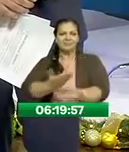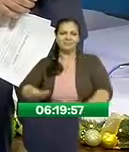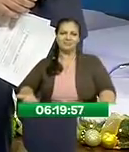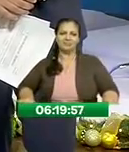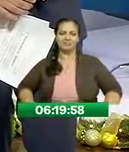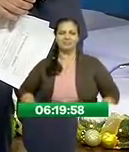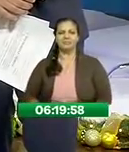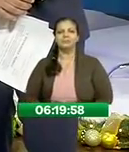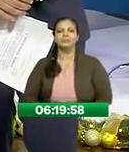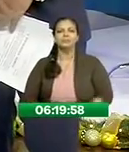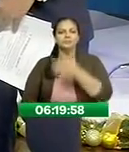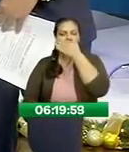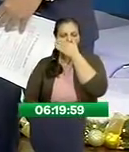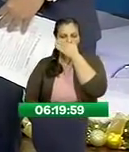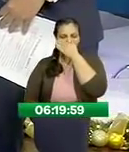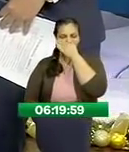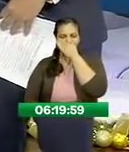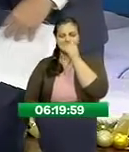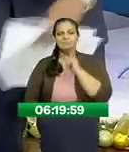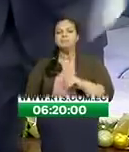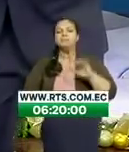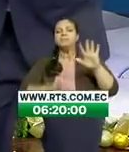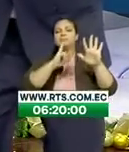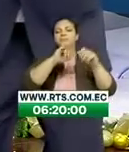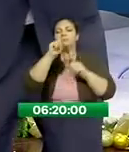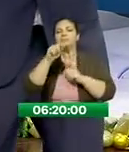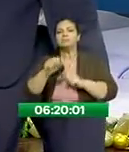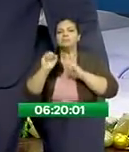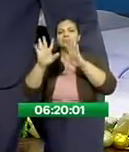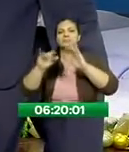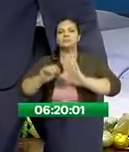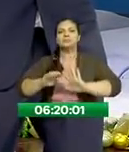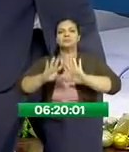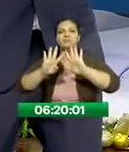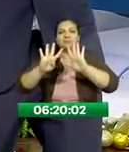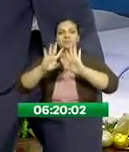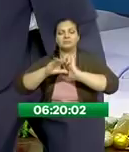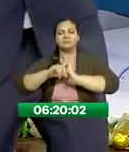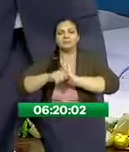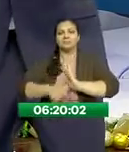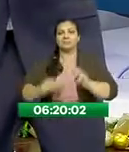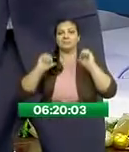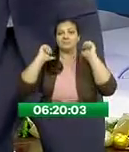Bueno, señoras y señores, 6 y 19. Mañana es la fiesta de RTS.